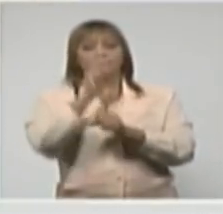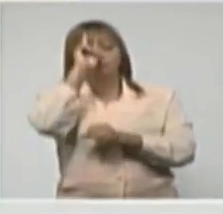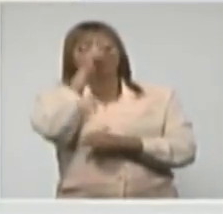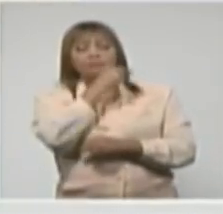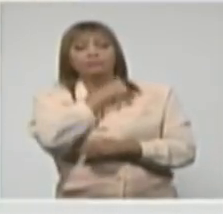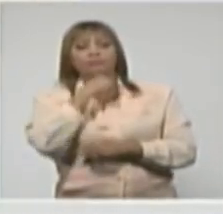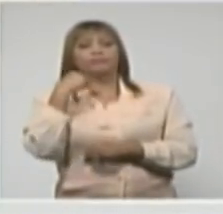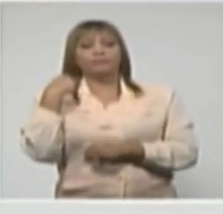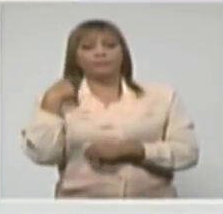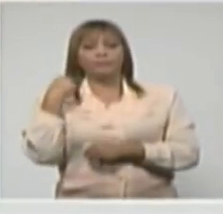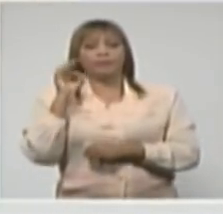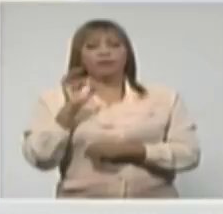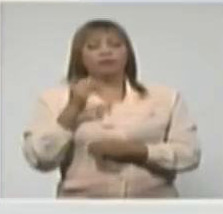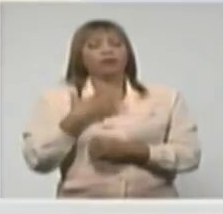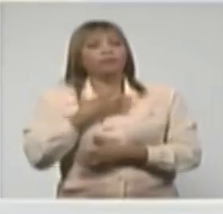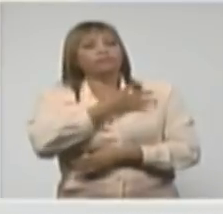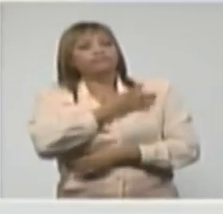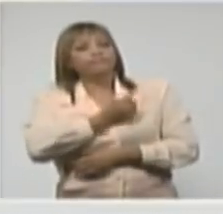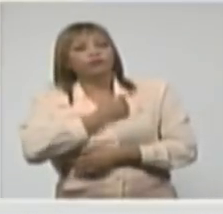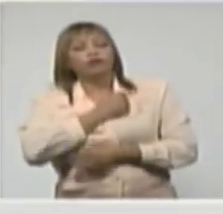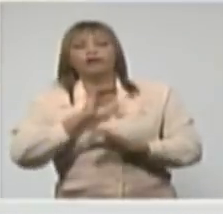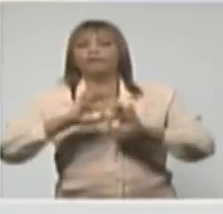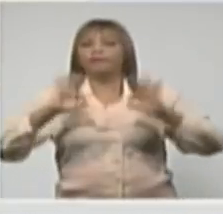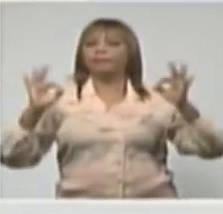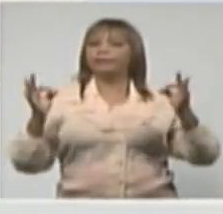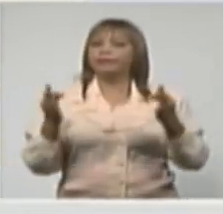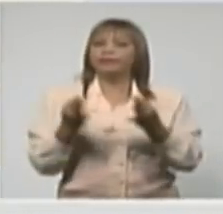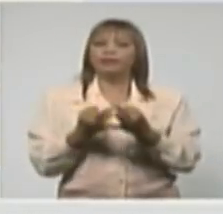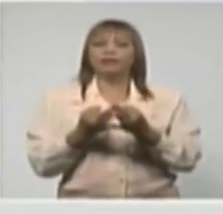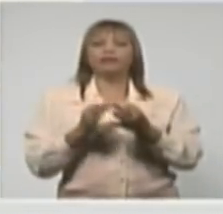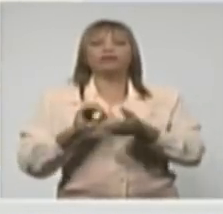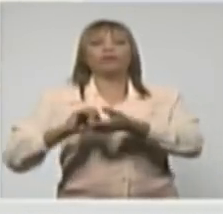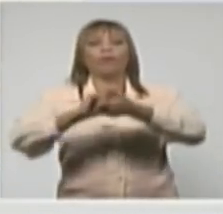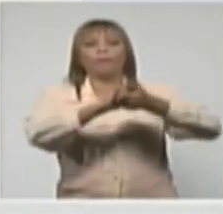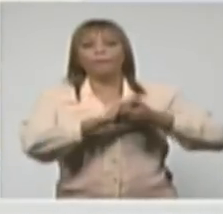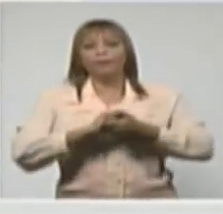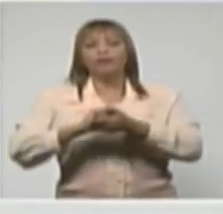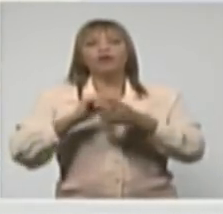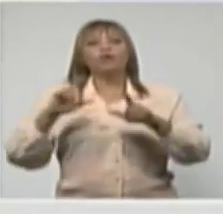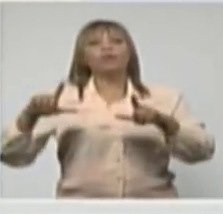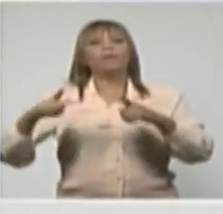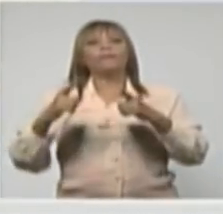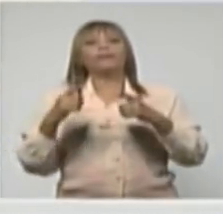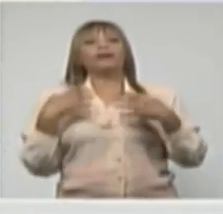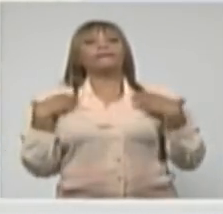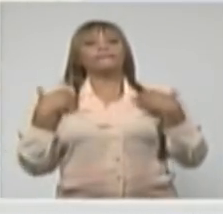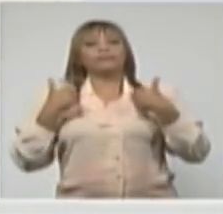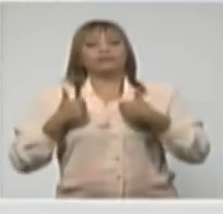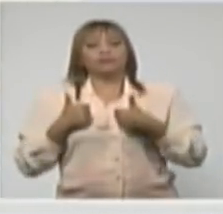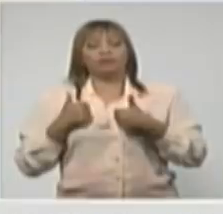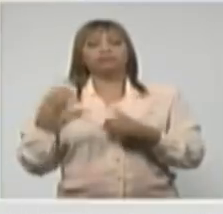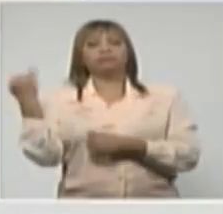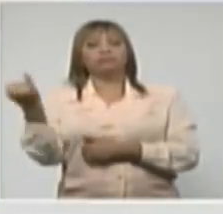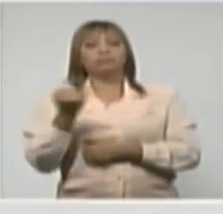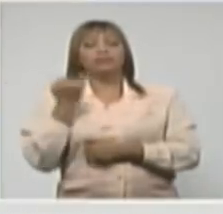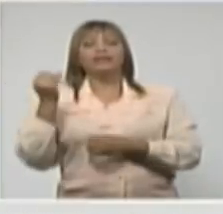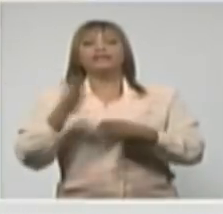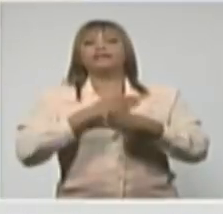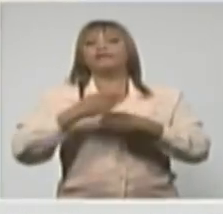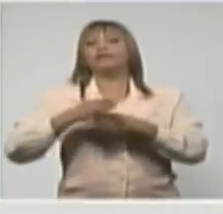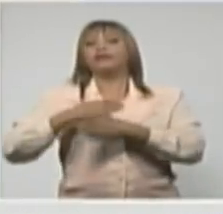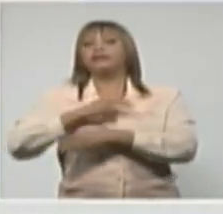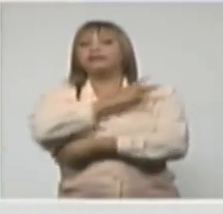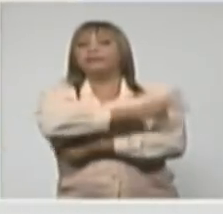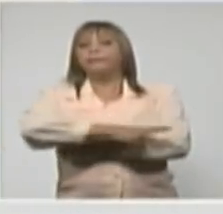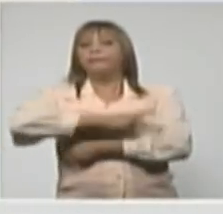condolencias a sus familiares, a sus compañeros, cumplían misión internacionalistas en varios países,